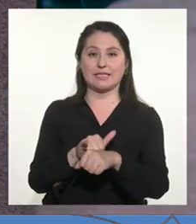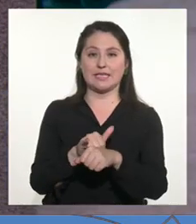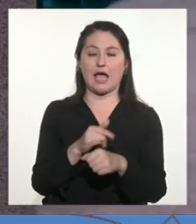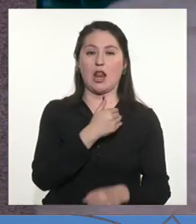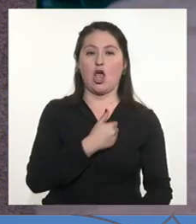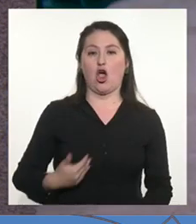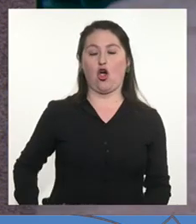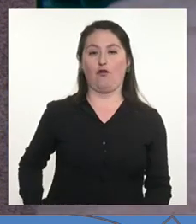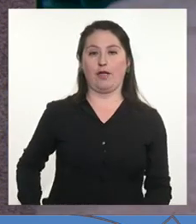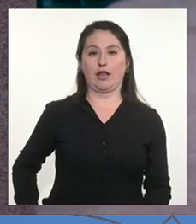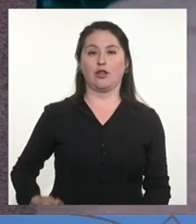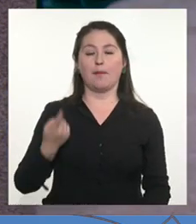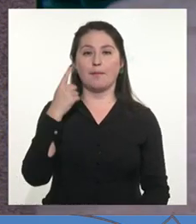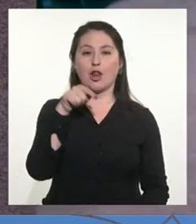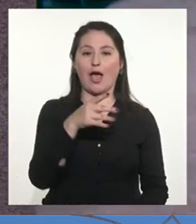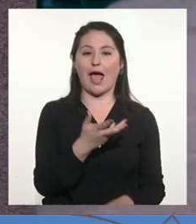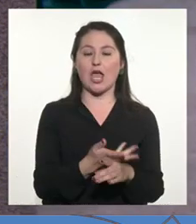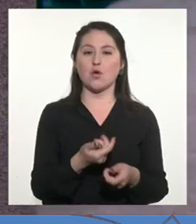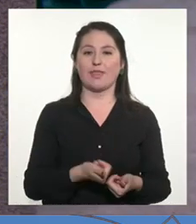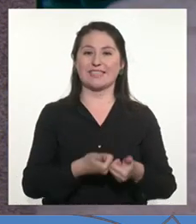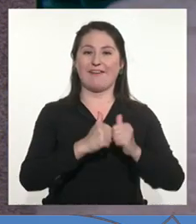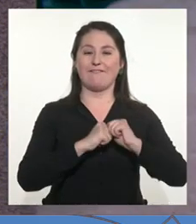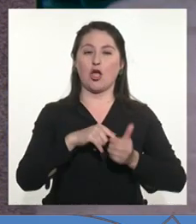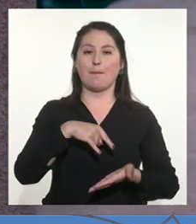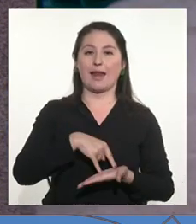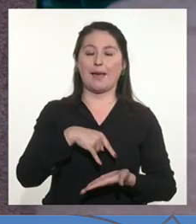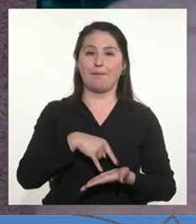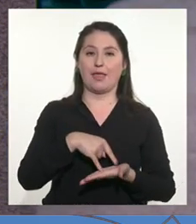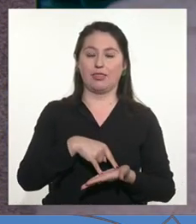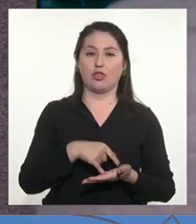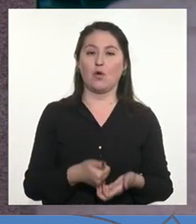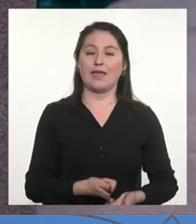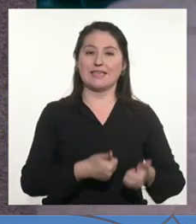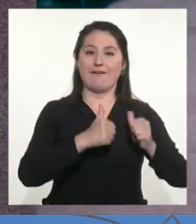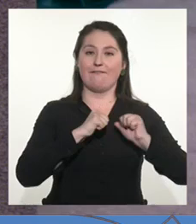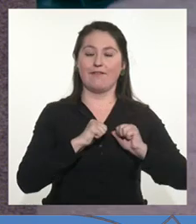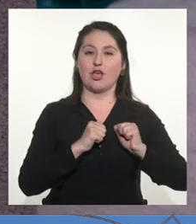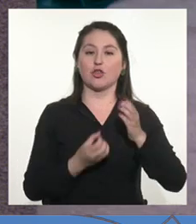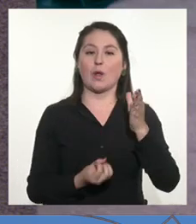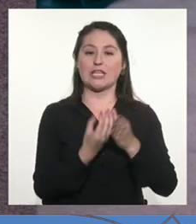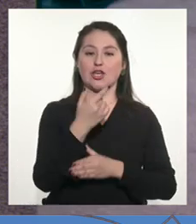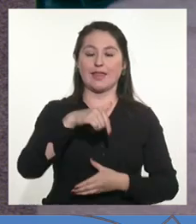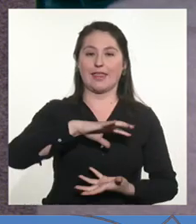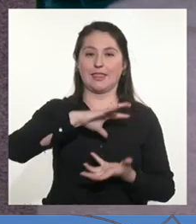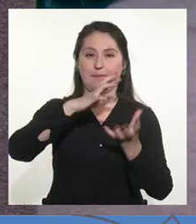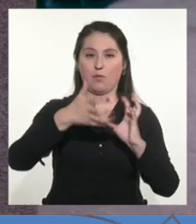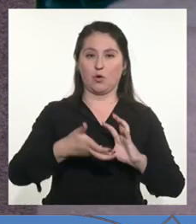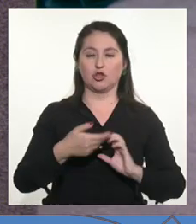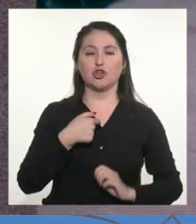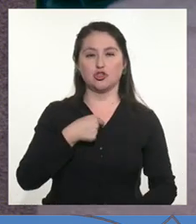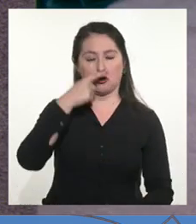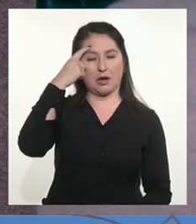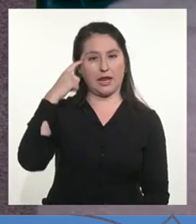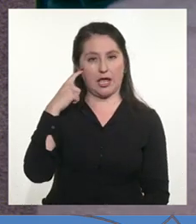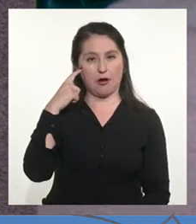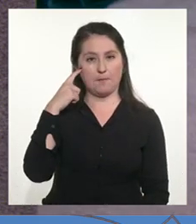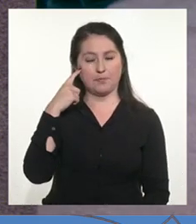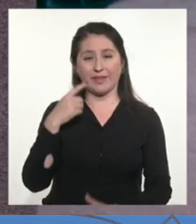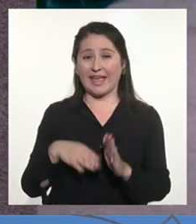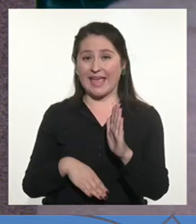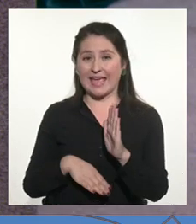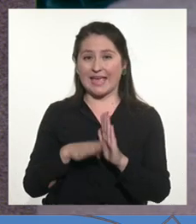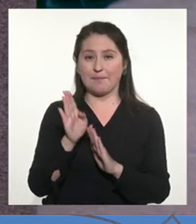a los parlamentos de adaptación a este mundo que es muy relevante yo tengo la convicción de que la mayor